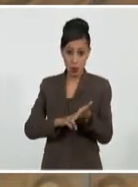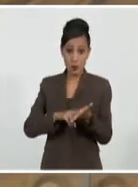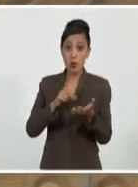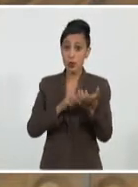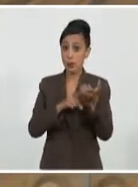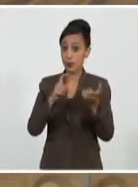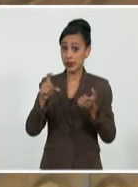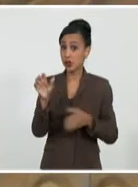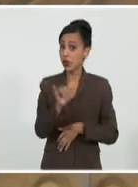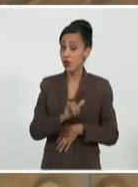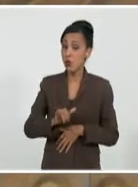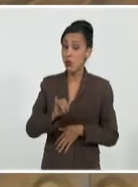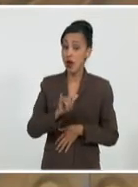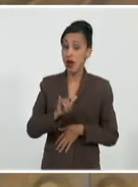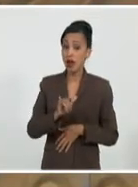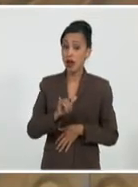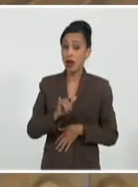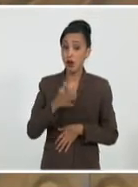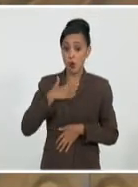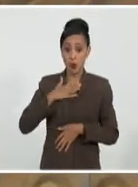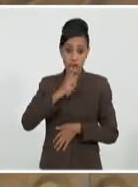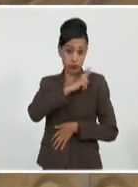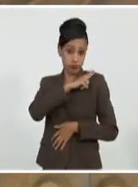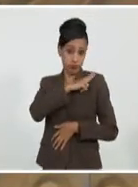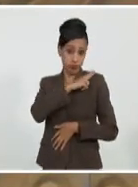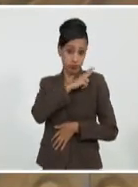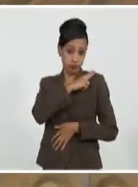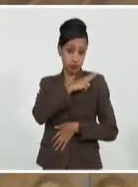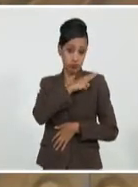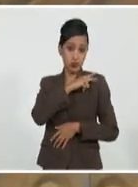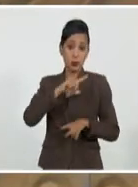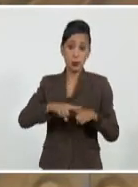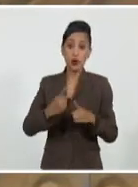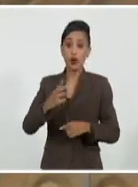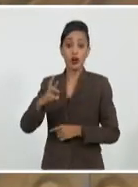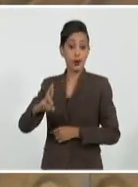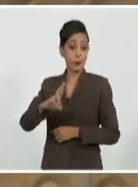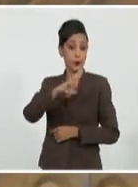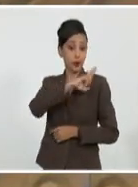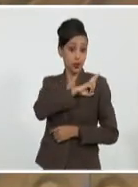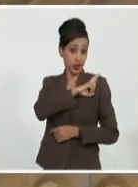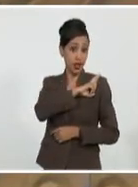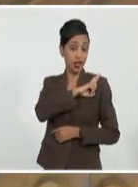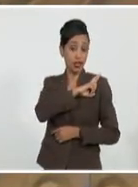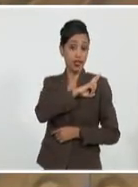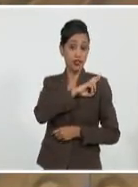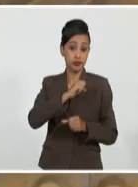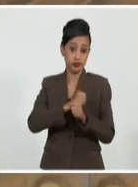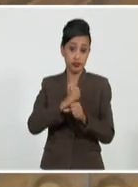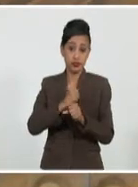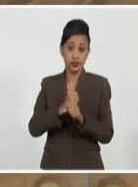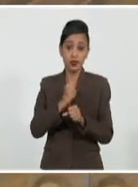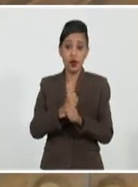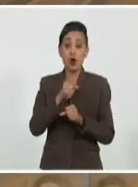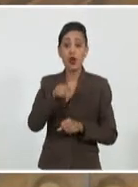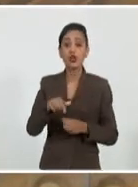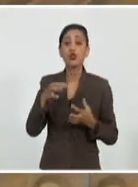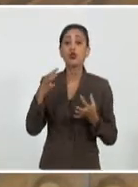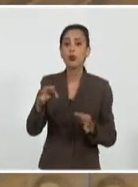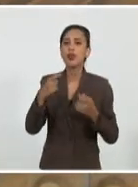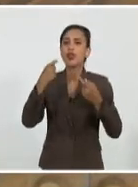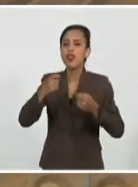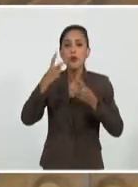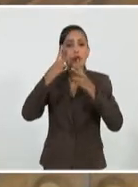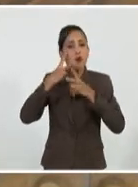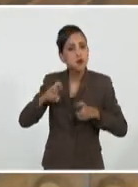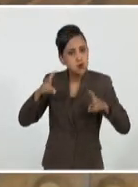también como administrativos, por las responsabilidades que ocupamos. Esto es un documento que hay que estudiar,